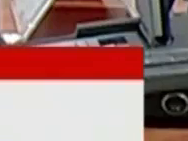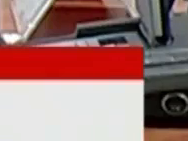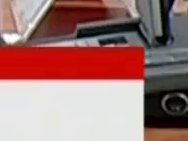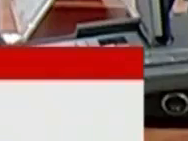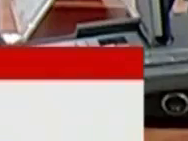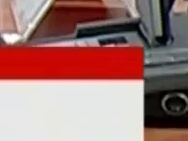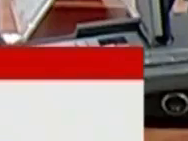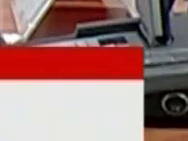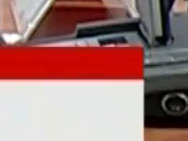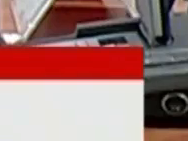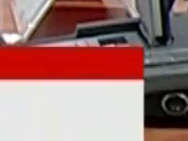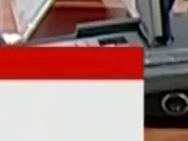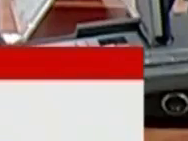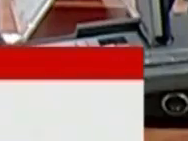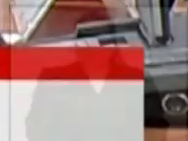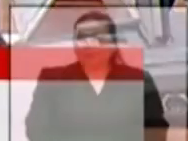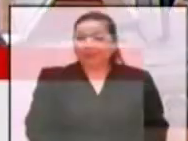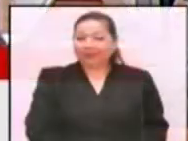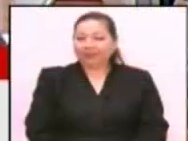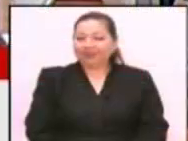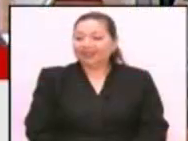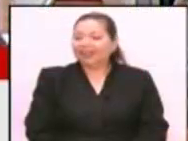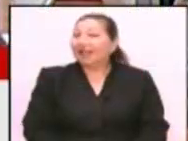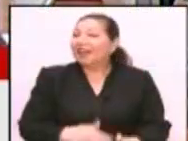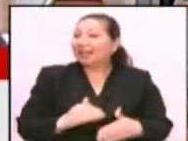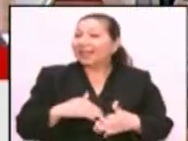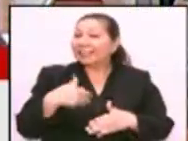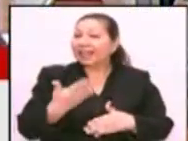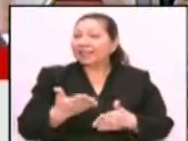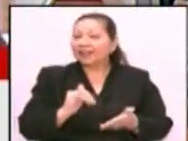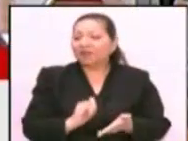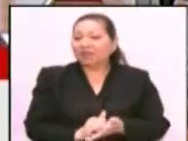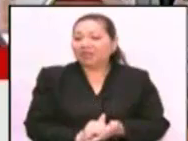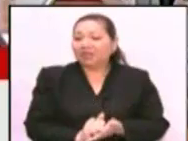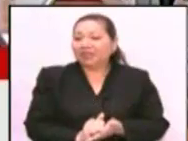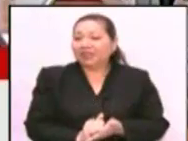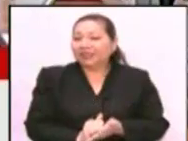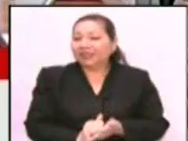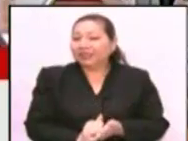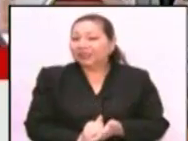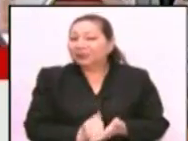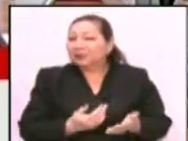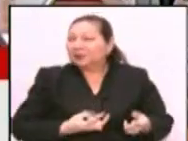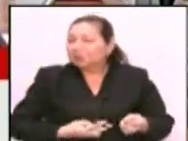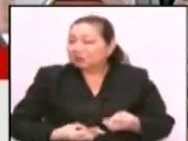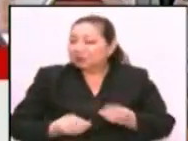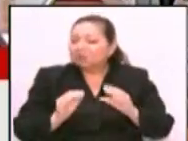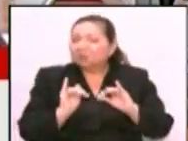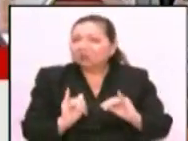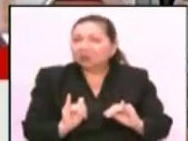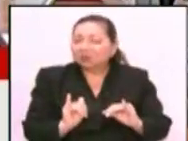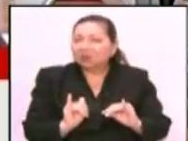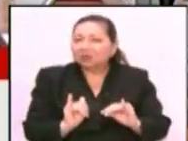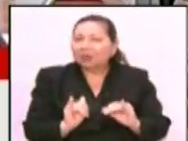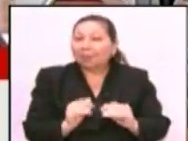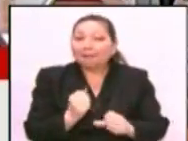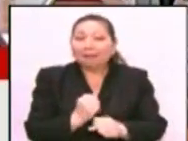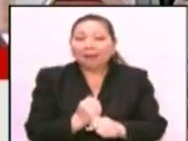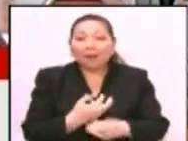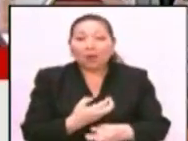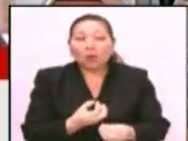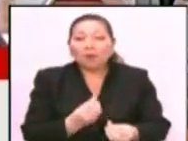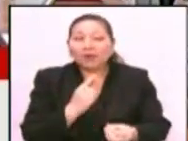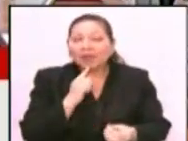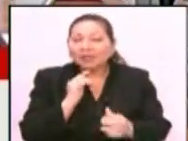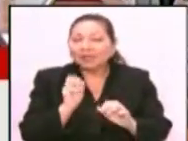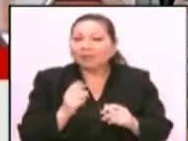diciendo que puede haber, como sucede hoy en día, afuera de los penales en el mercado de poner, hacer una locación de servicios tal cual